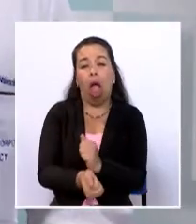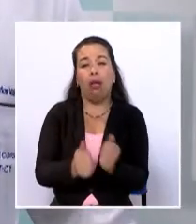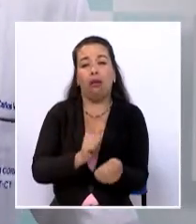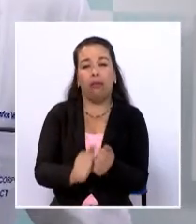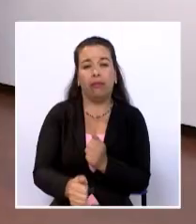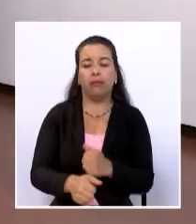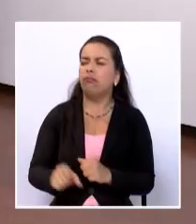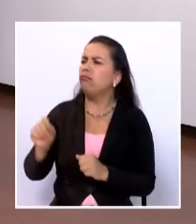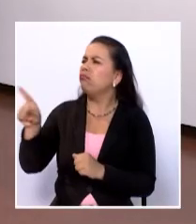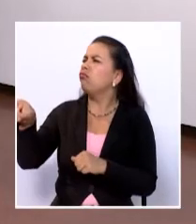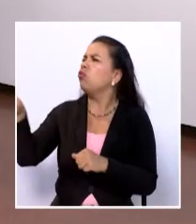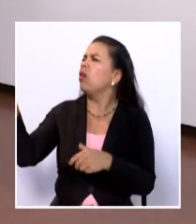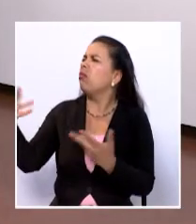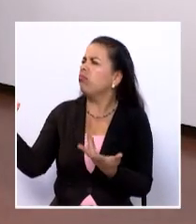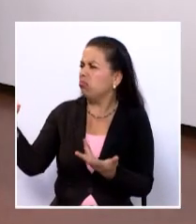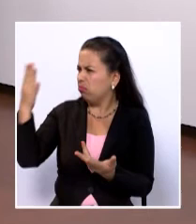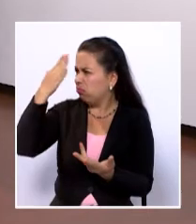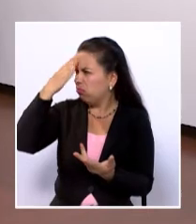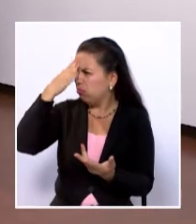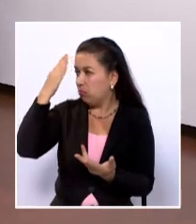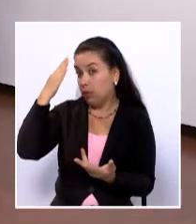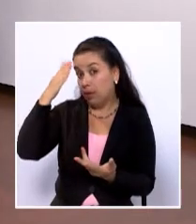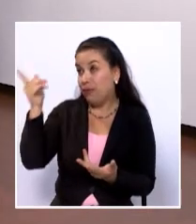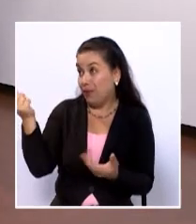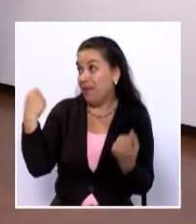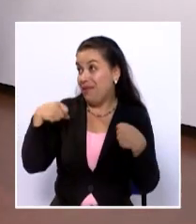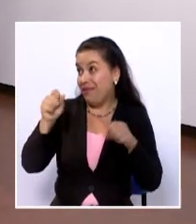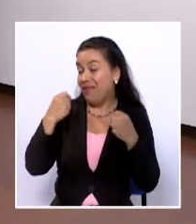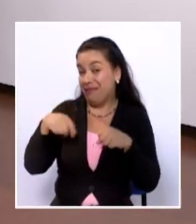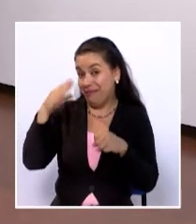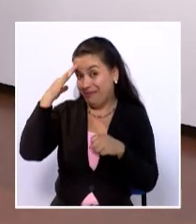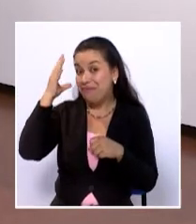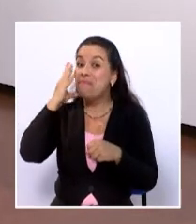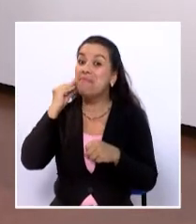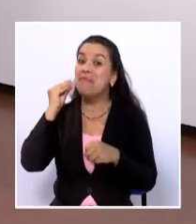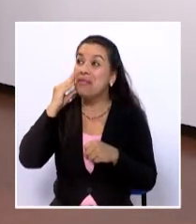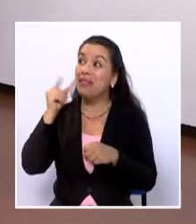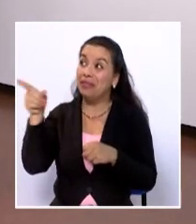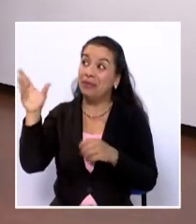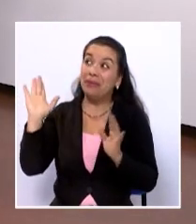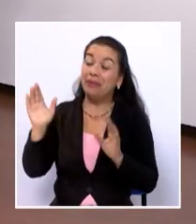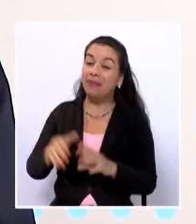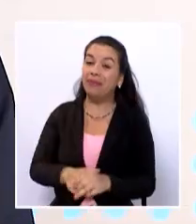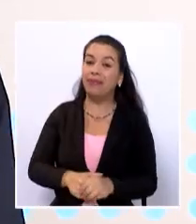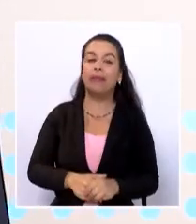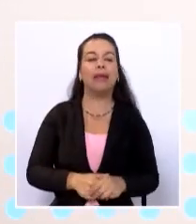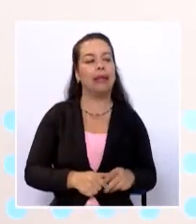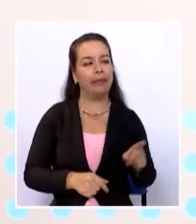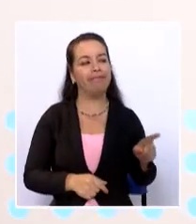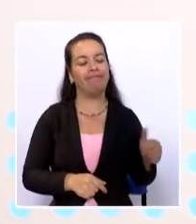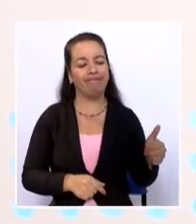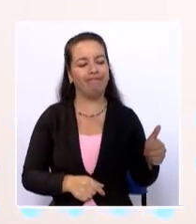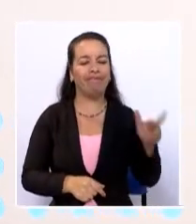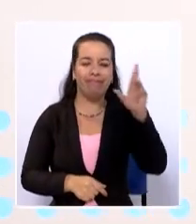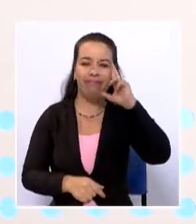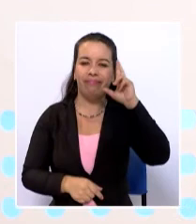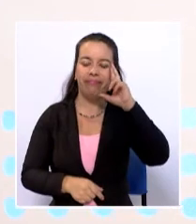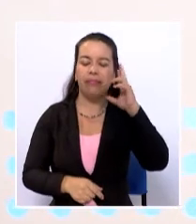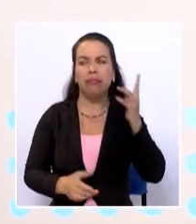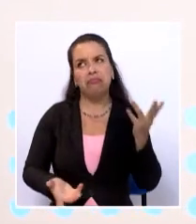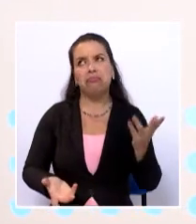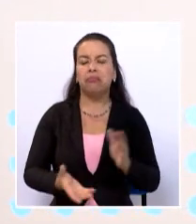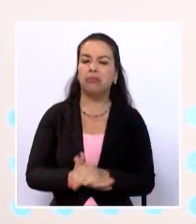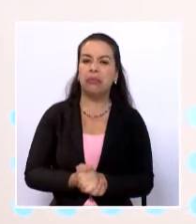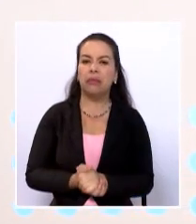práctica que usted ha tenido porque a usted si tiene pacientes bueno si eventualmente